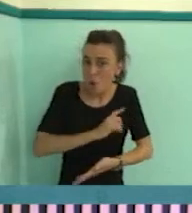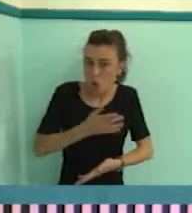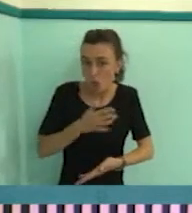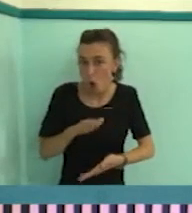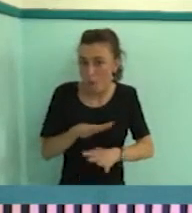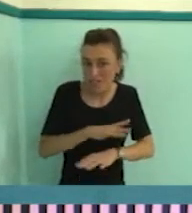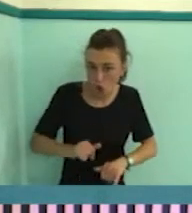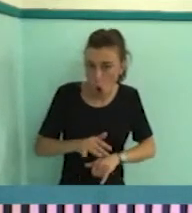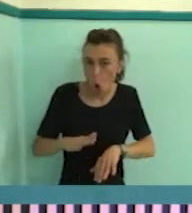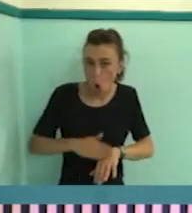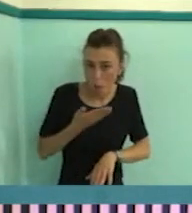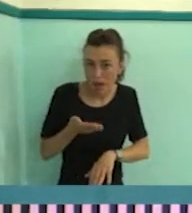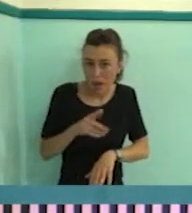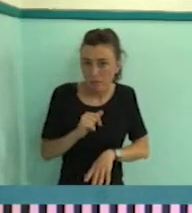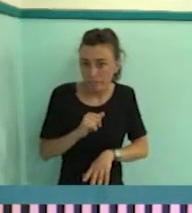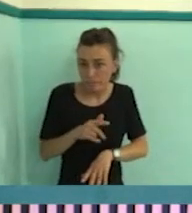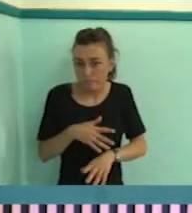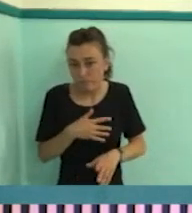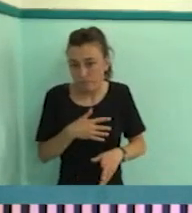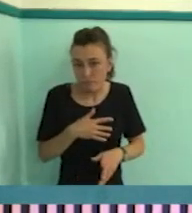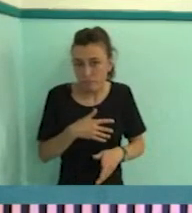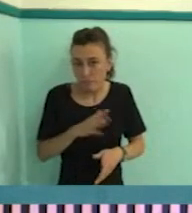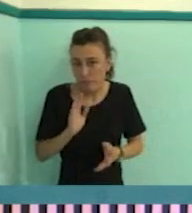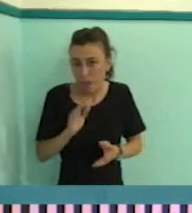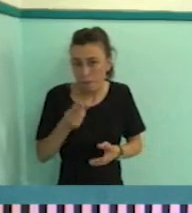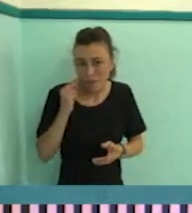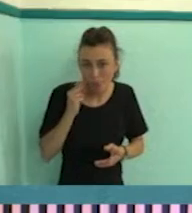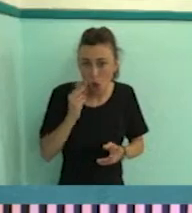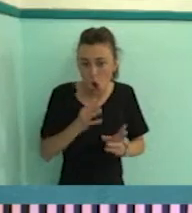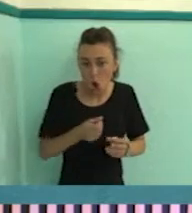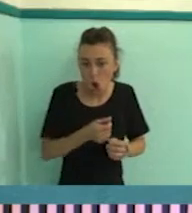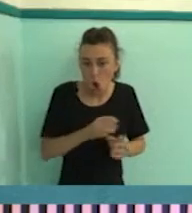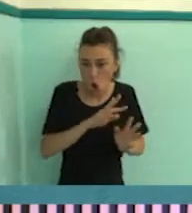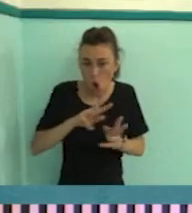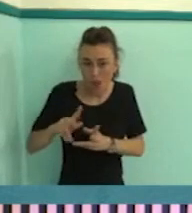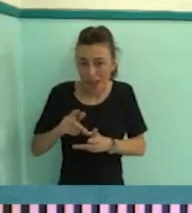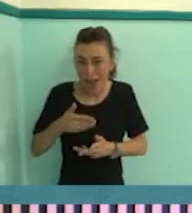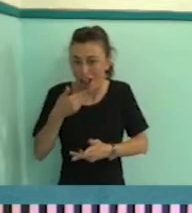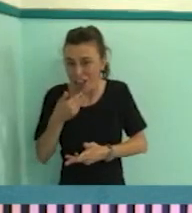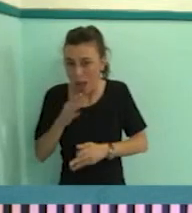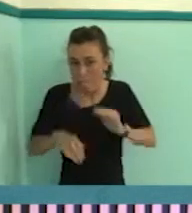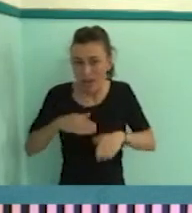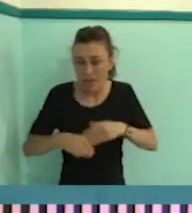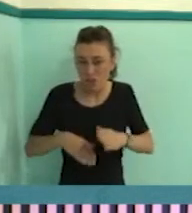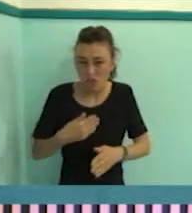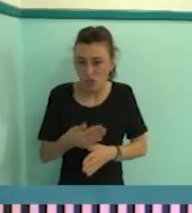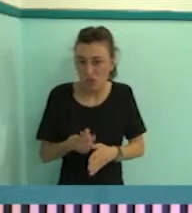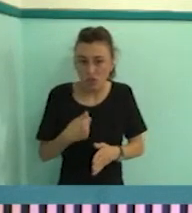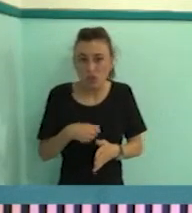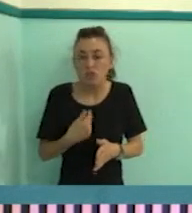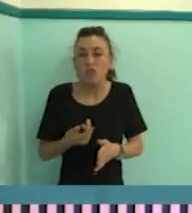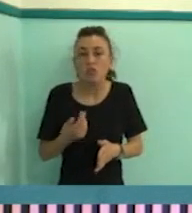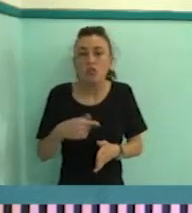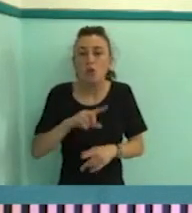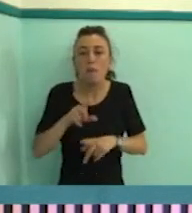restricción eh miedo e contar calorías pasos kilómetros nanan me hiciera la pregunta por ejemplo que